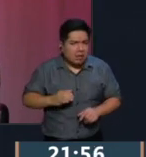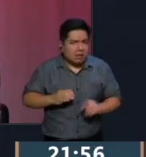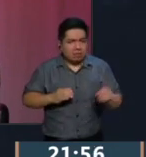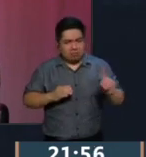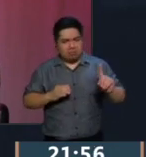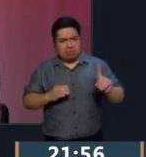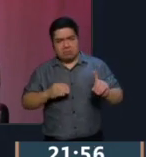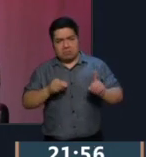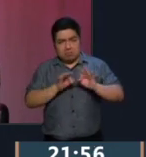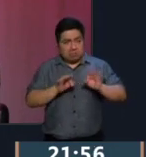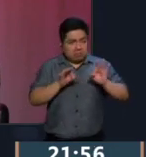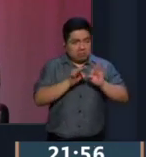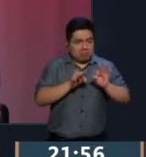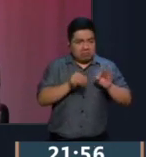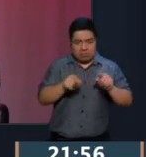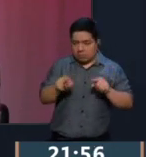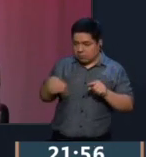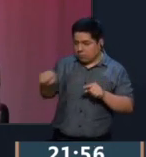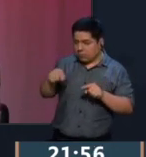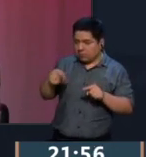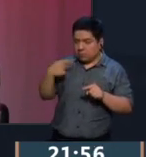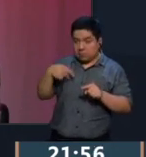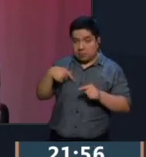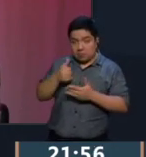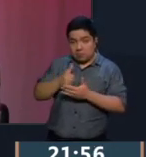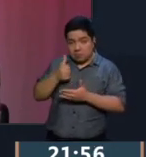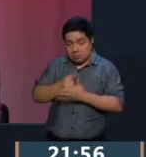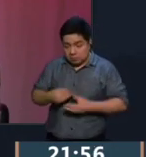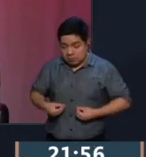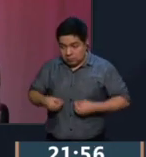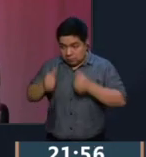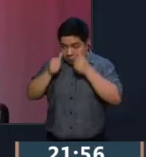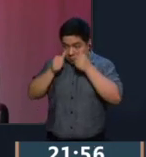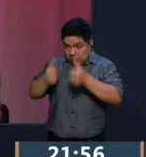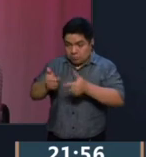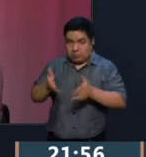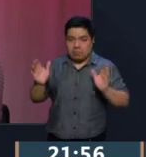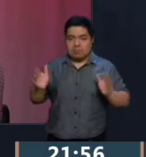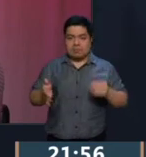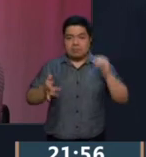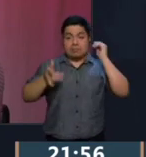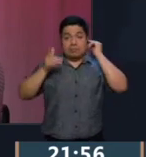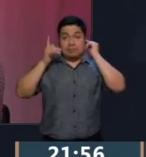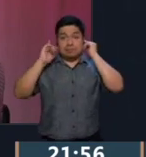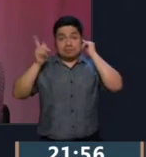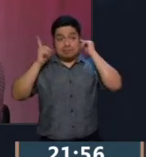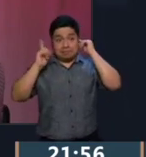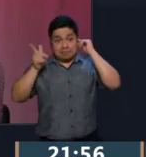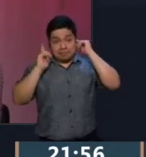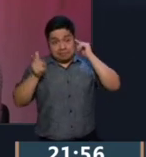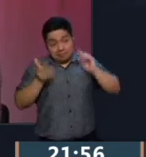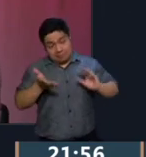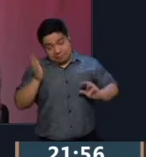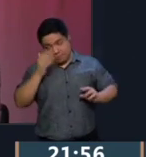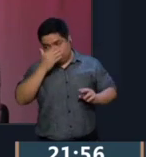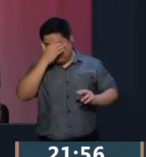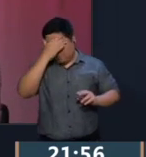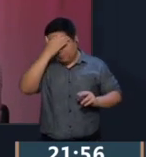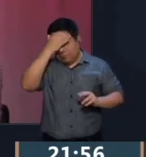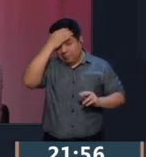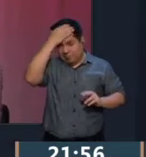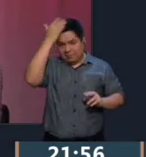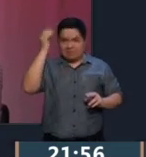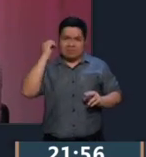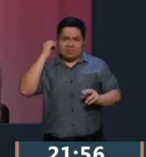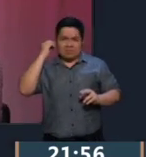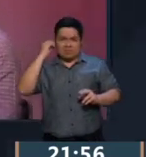sino que tenga como prioridad escuchar y atender a las víctimas. Espero que cada no sea vez van Lito más Moreno en su esta ciudad. propuesta. No, la fiscal